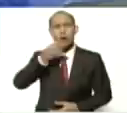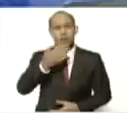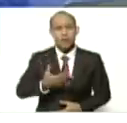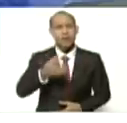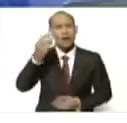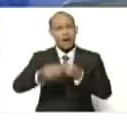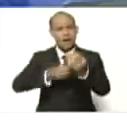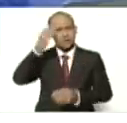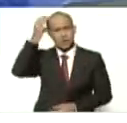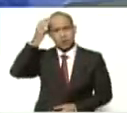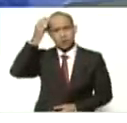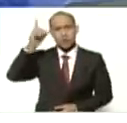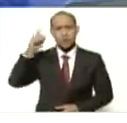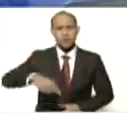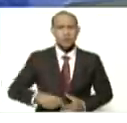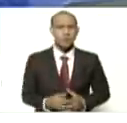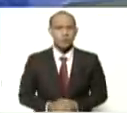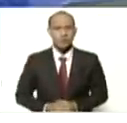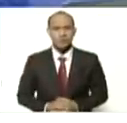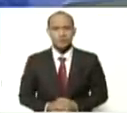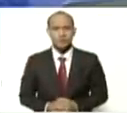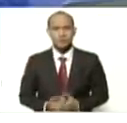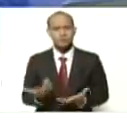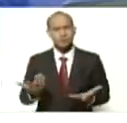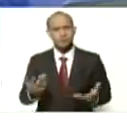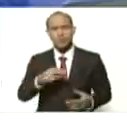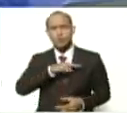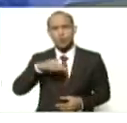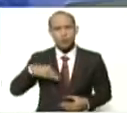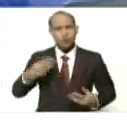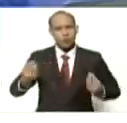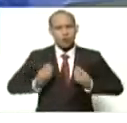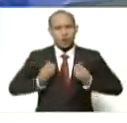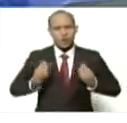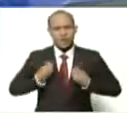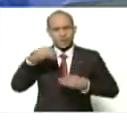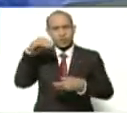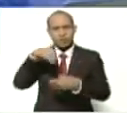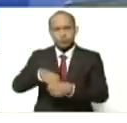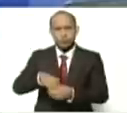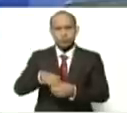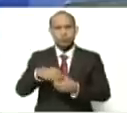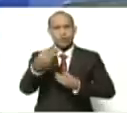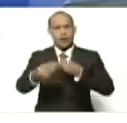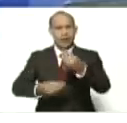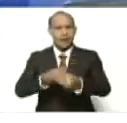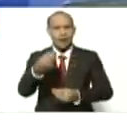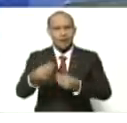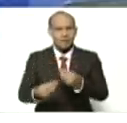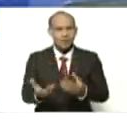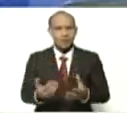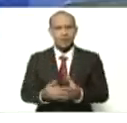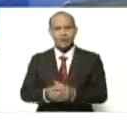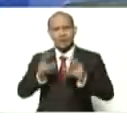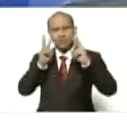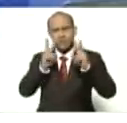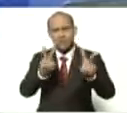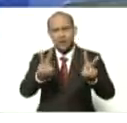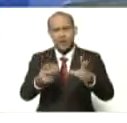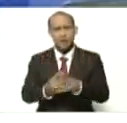conciencia de lo que hemos vivido lo que hemos hecho lo que hemos experimentado